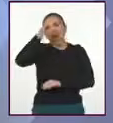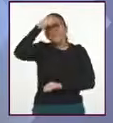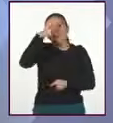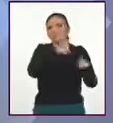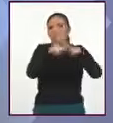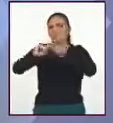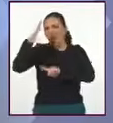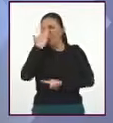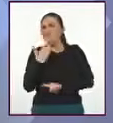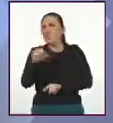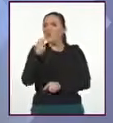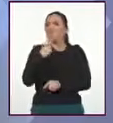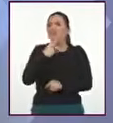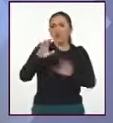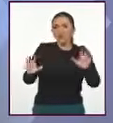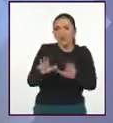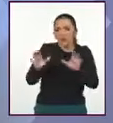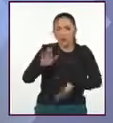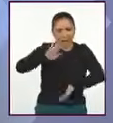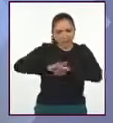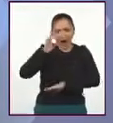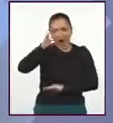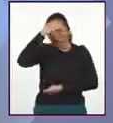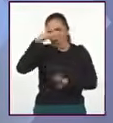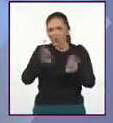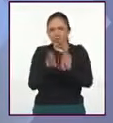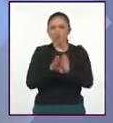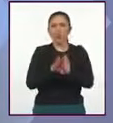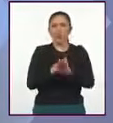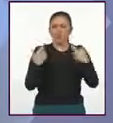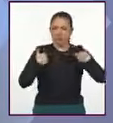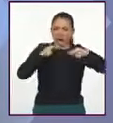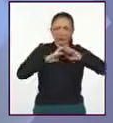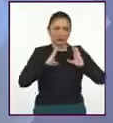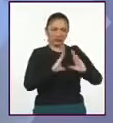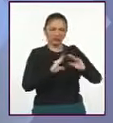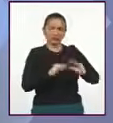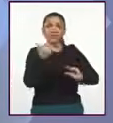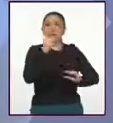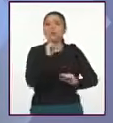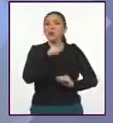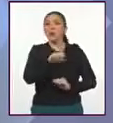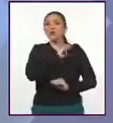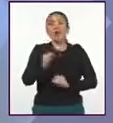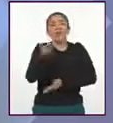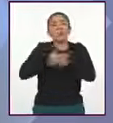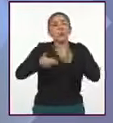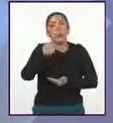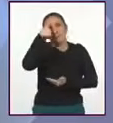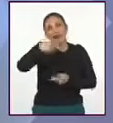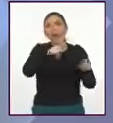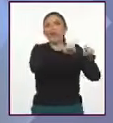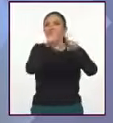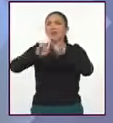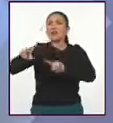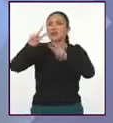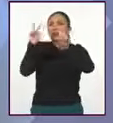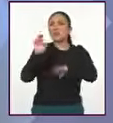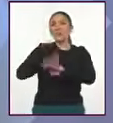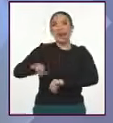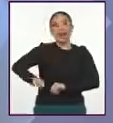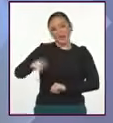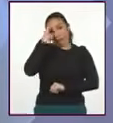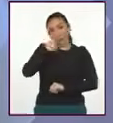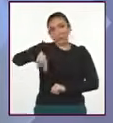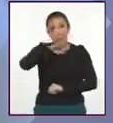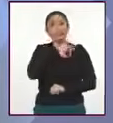habilidades digitales, fomentar el desarrollo de la práctica docente, así como promover distintos temas de interés para ustedes. Les